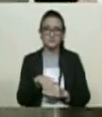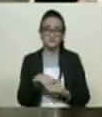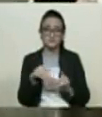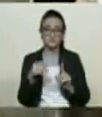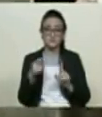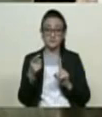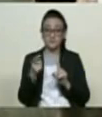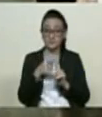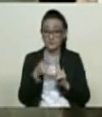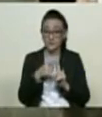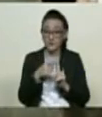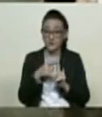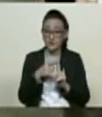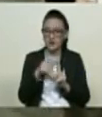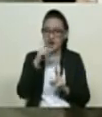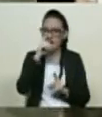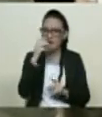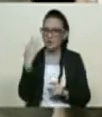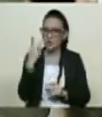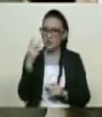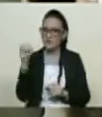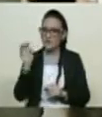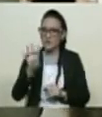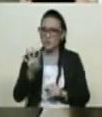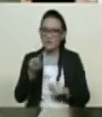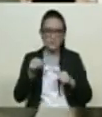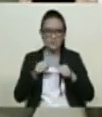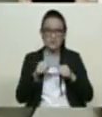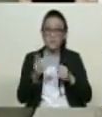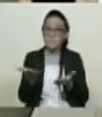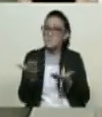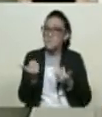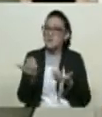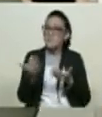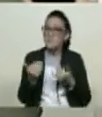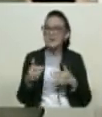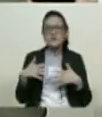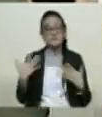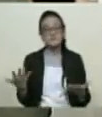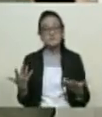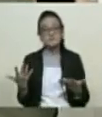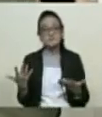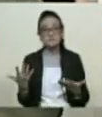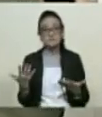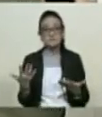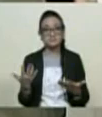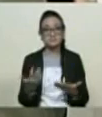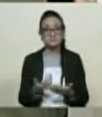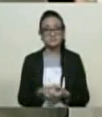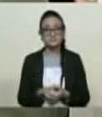peticiones que se hizo en el año 2004 y la hemos mantenido, es decir, tenemos una acumulación